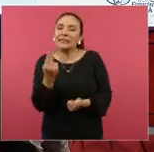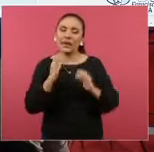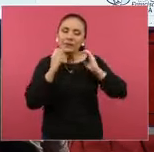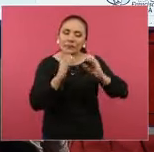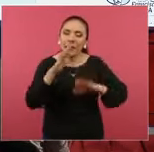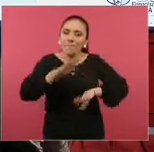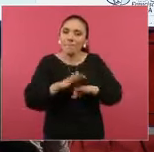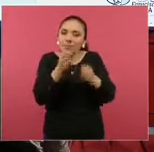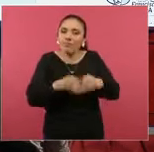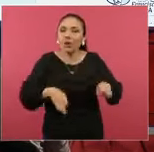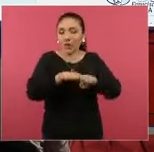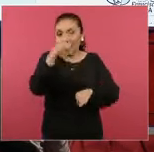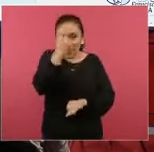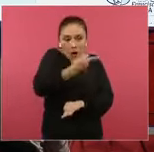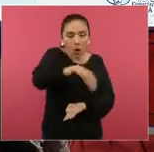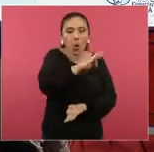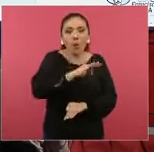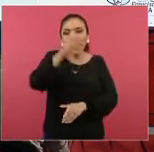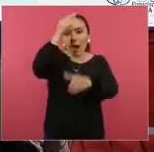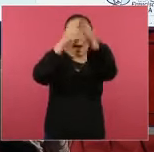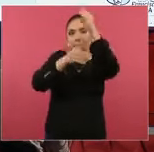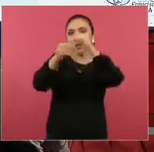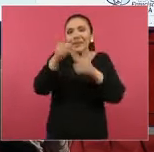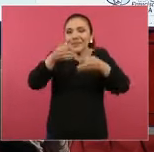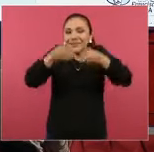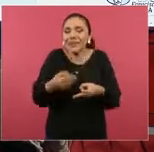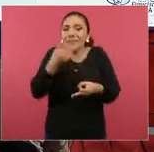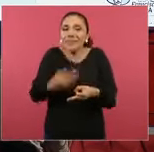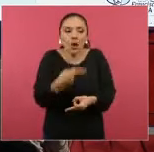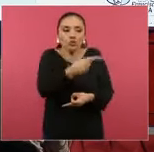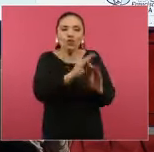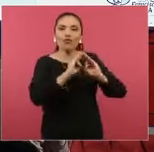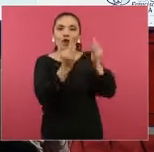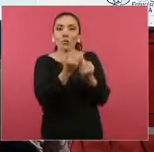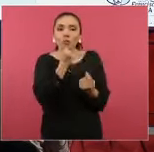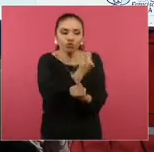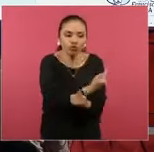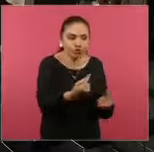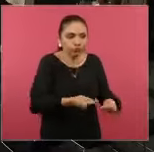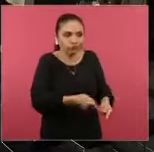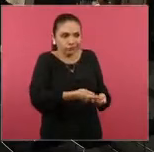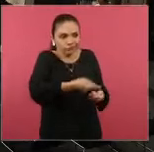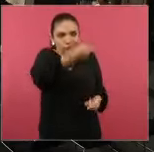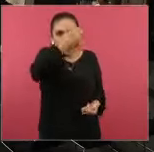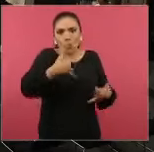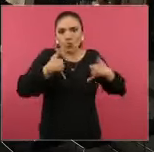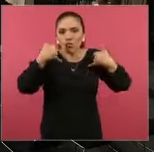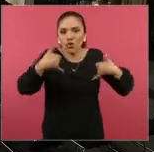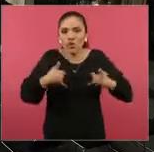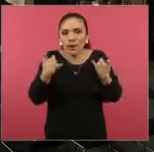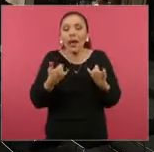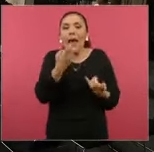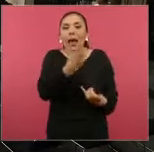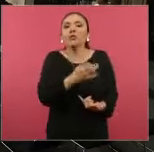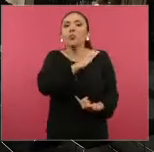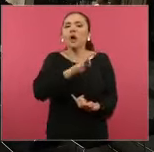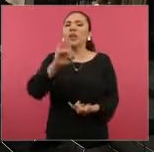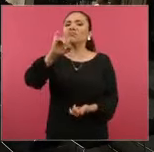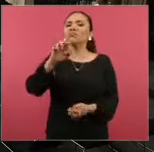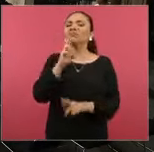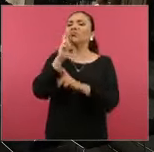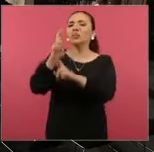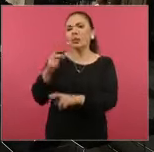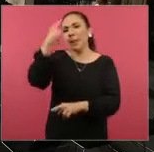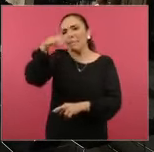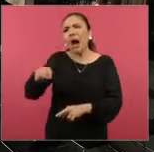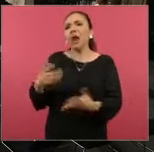enseñanza-aprendizaje para poder estar formando al niño, la niña, el adolescente, de manera que pueda responder